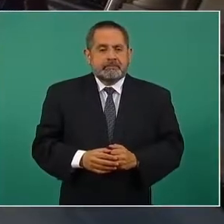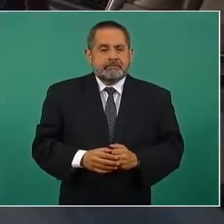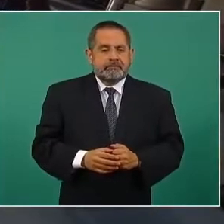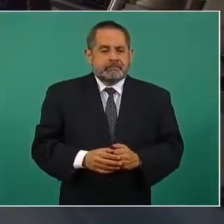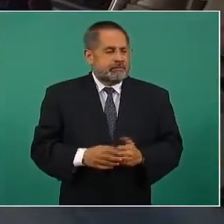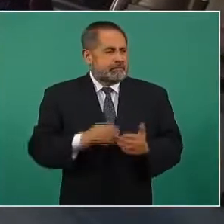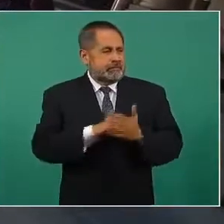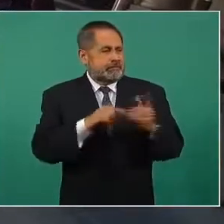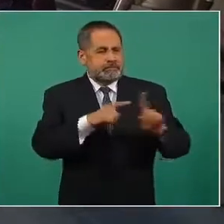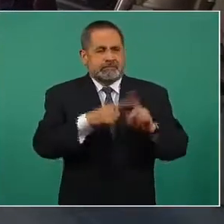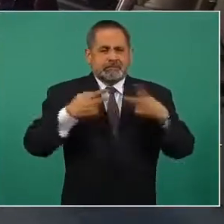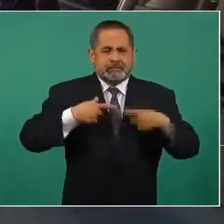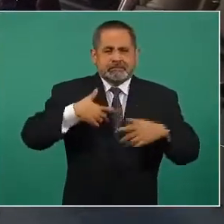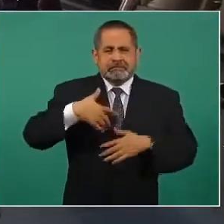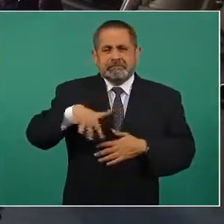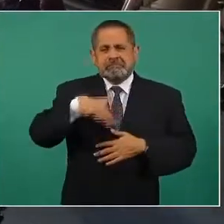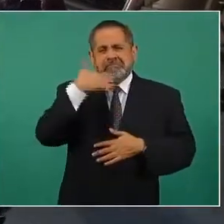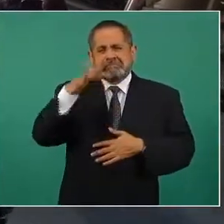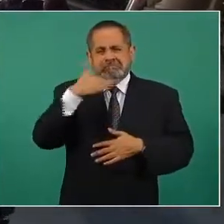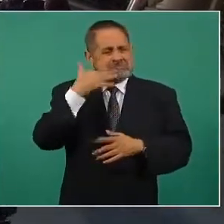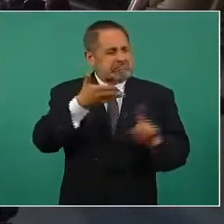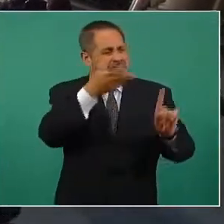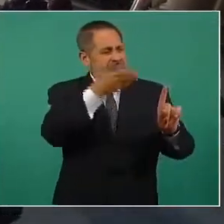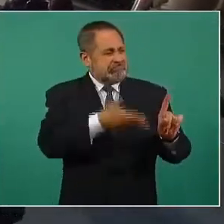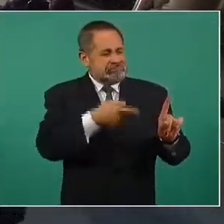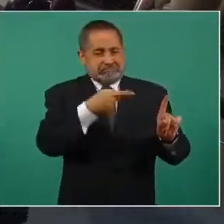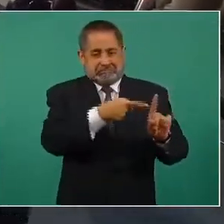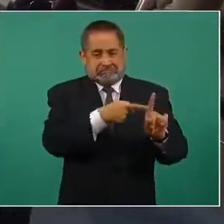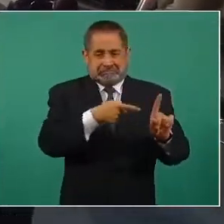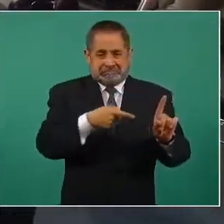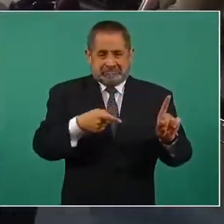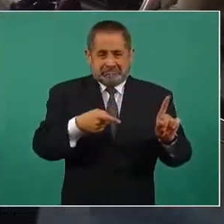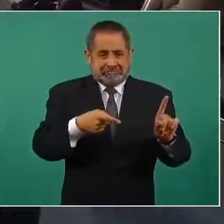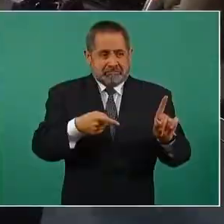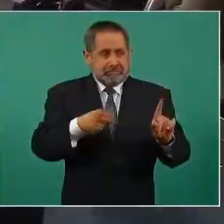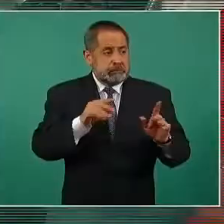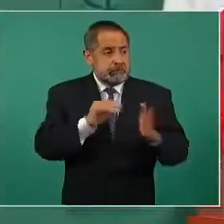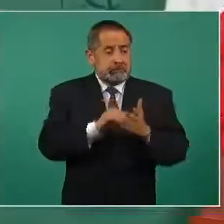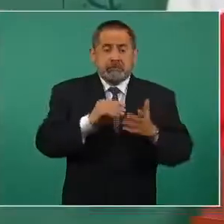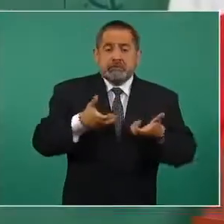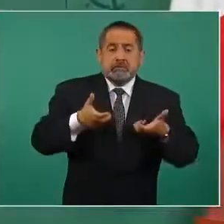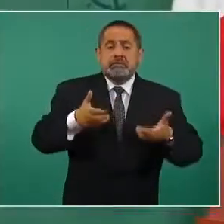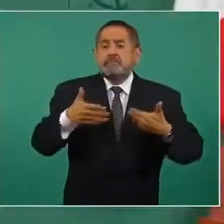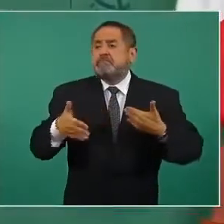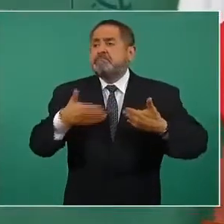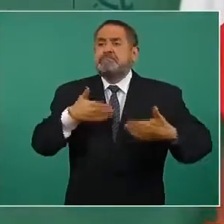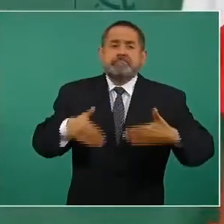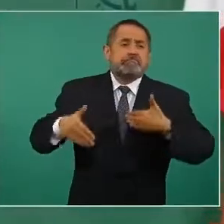un corrupto va a caminar por la calle?